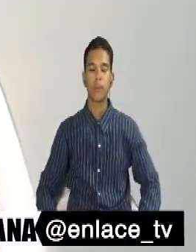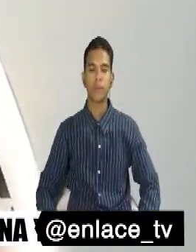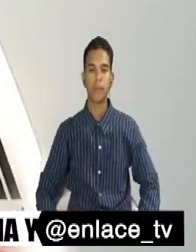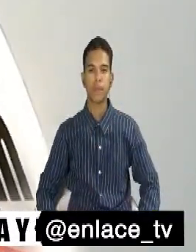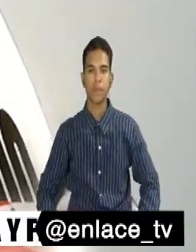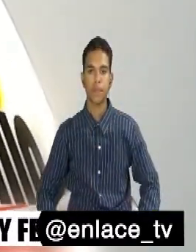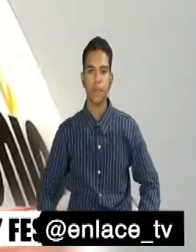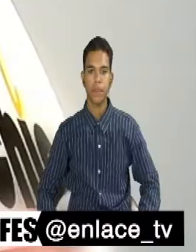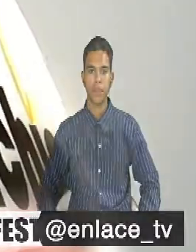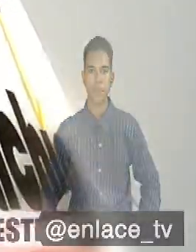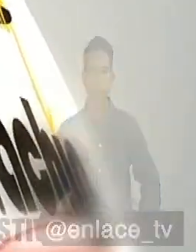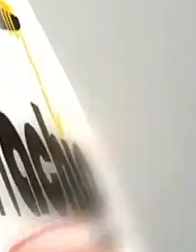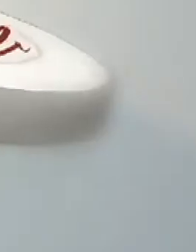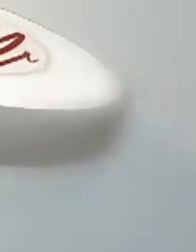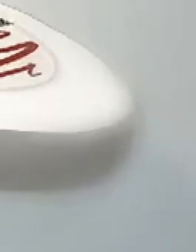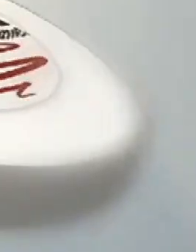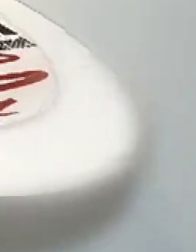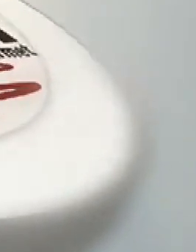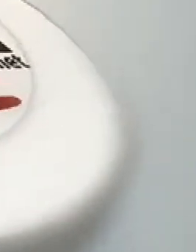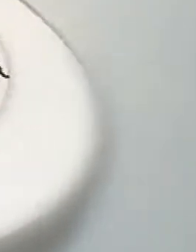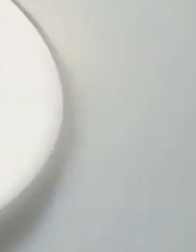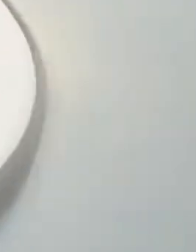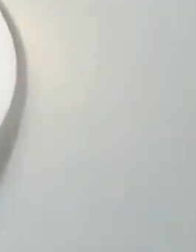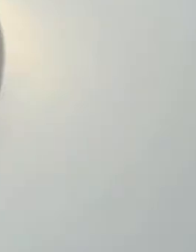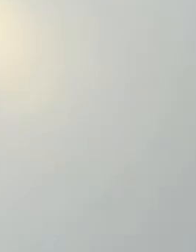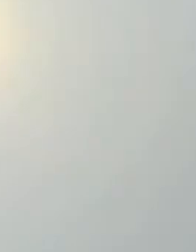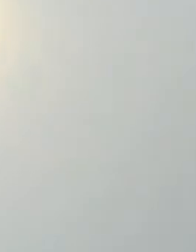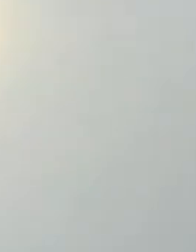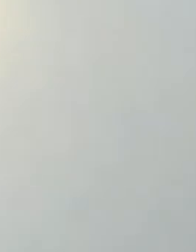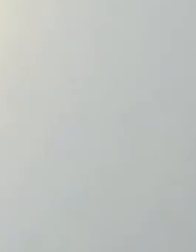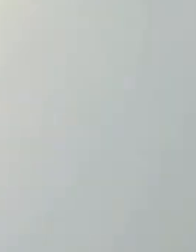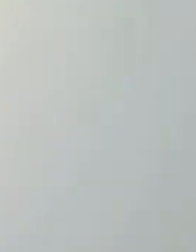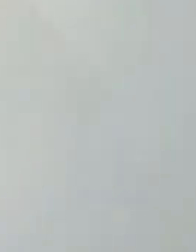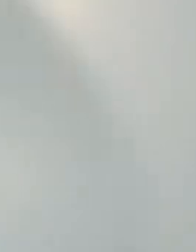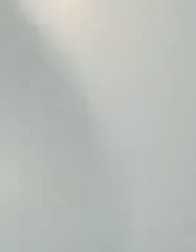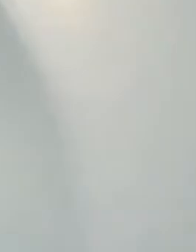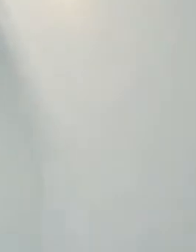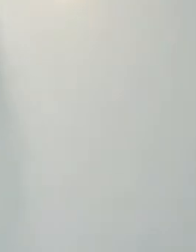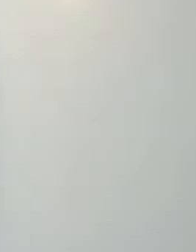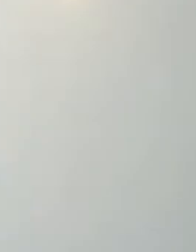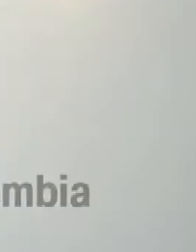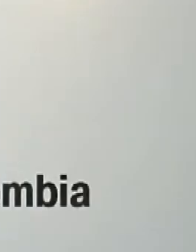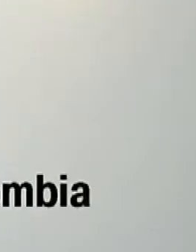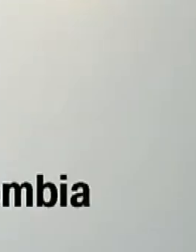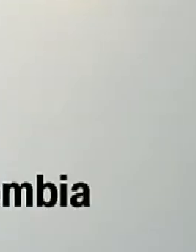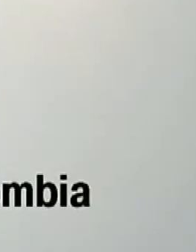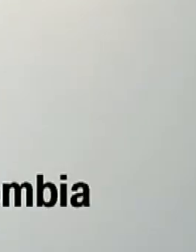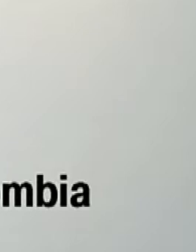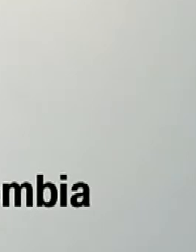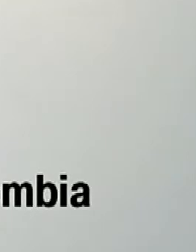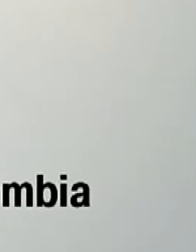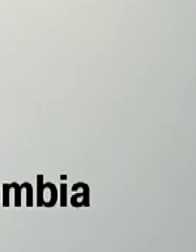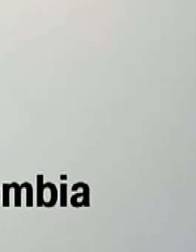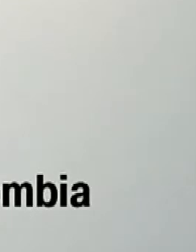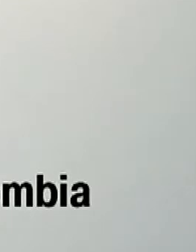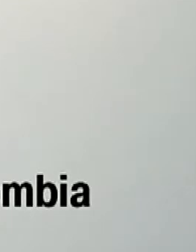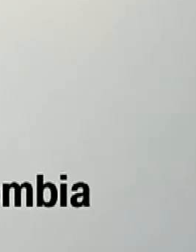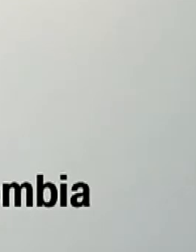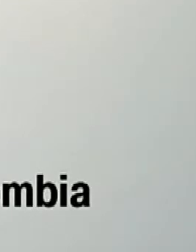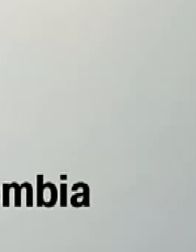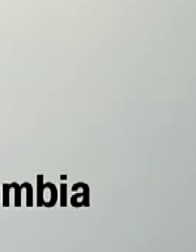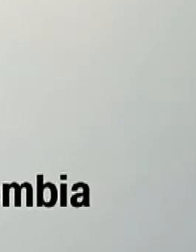Hasta aquí los deportes, con el patrocinio de Restaurante El Machín Gourmet, ahora en su nueva sede en el barrio Colombia.